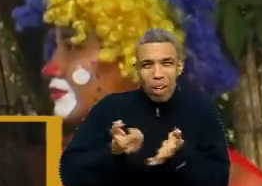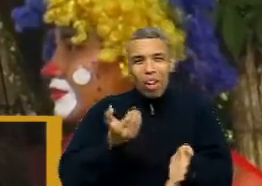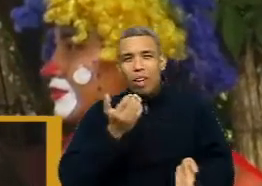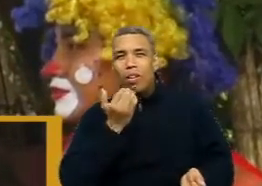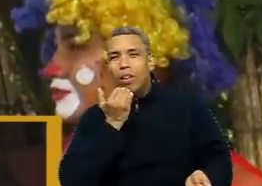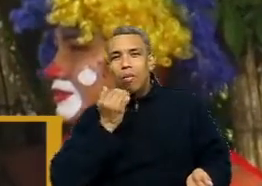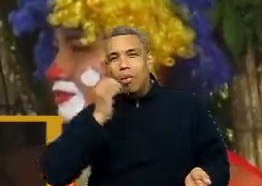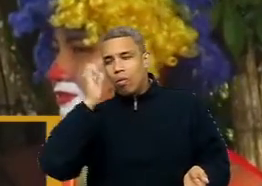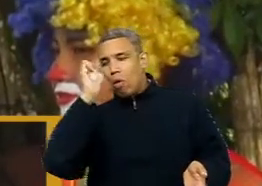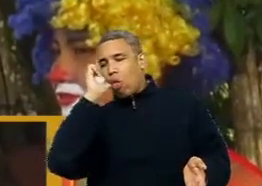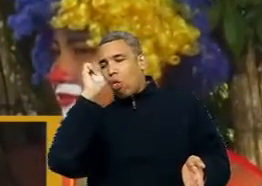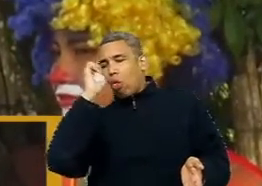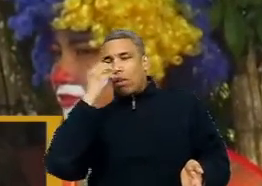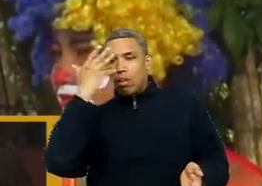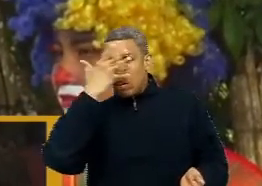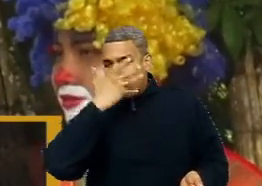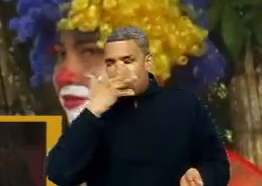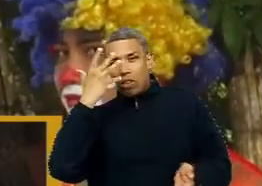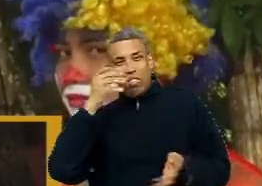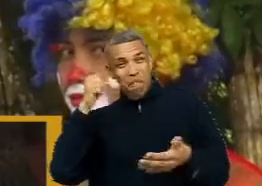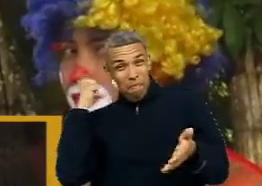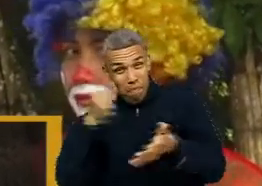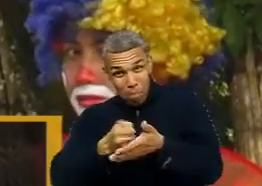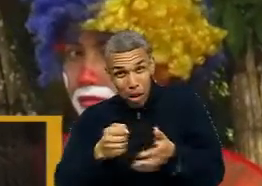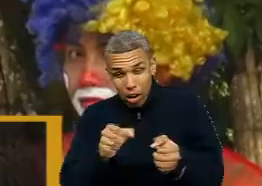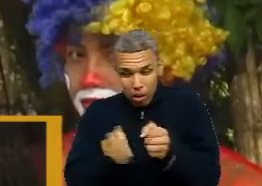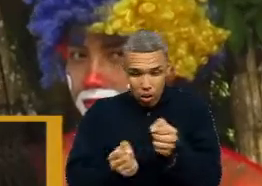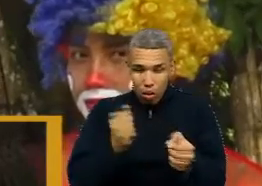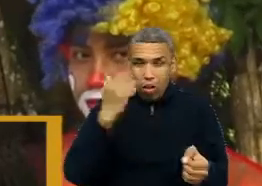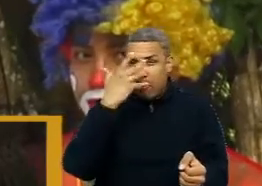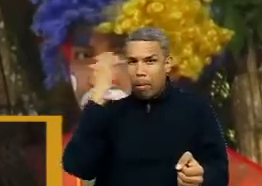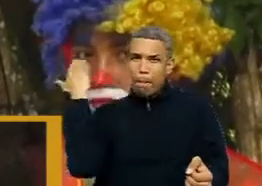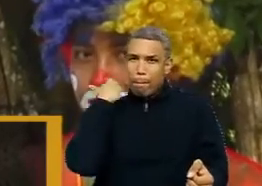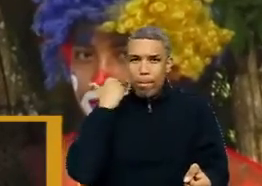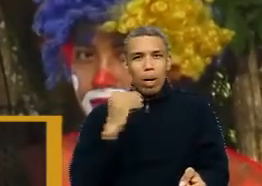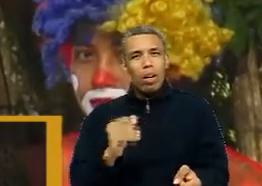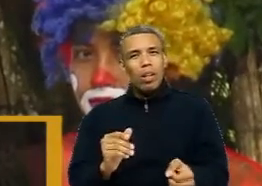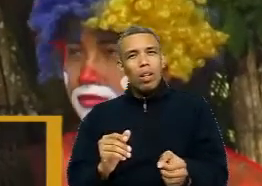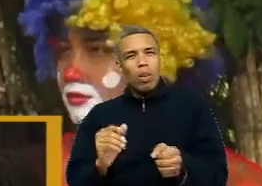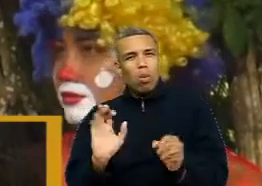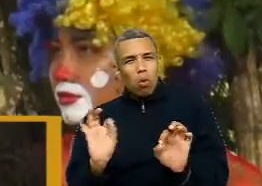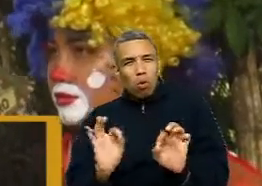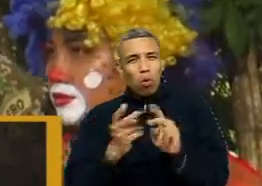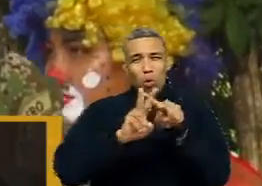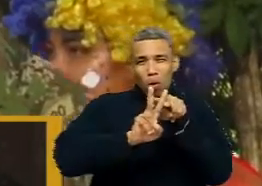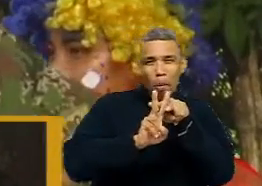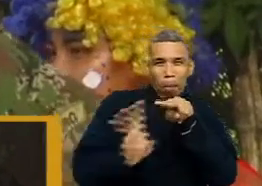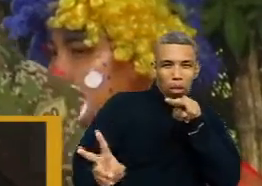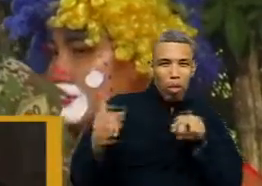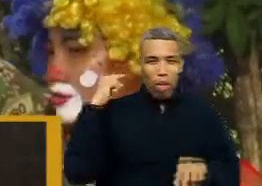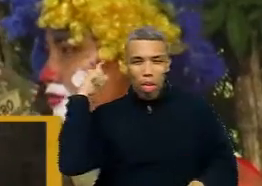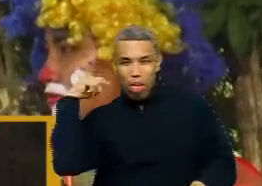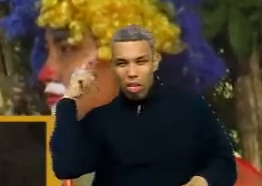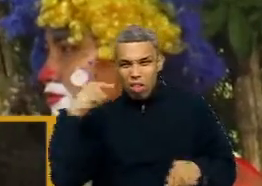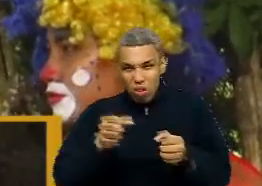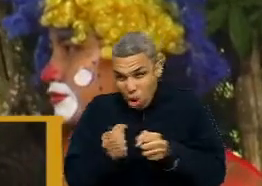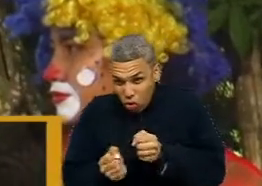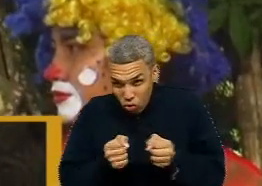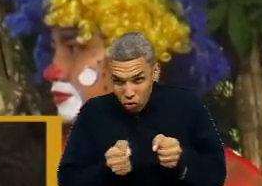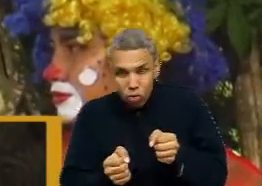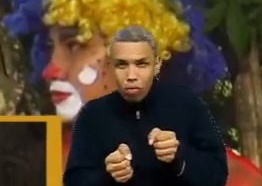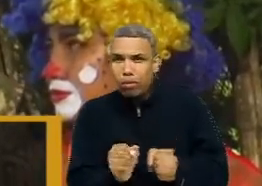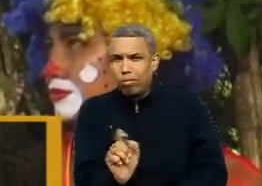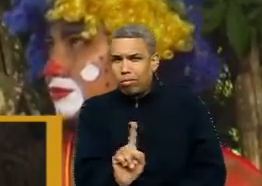en compañía pues del Ejército Nacional, Batallón de Artillería Nueva Granada, la salida que nos conduce a la ciudad de Bucaramanga. Estamos acompañando a toda la población civil